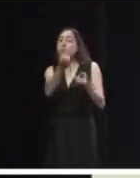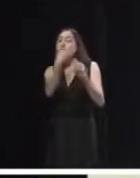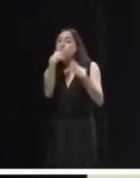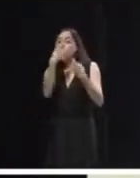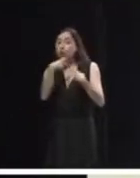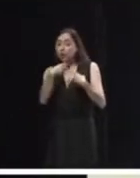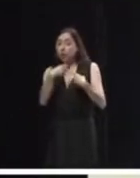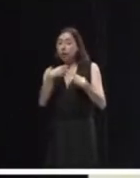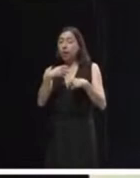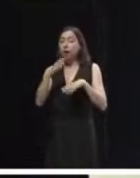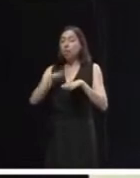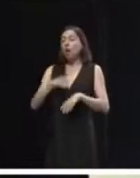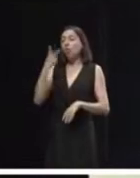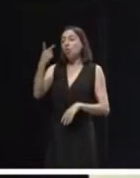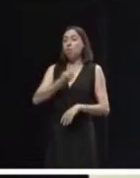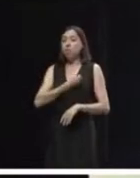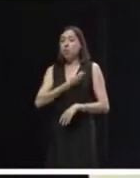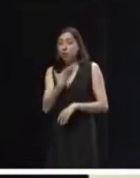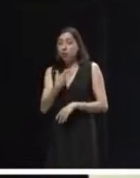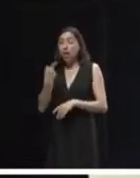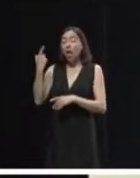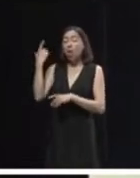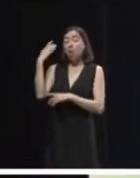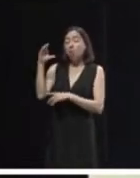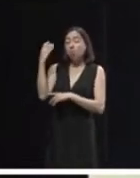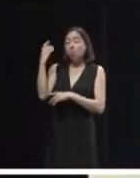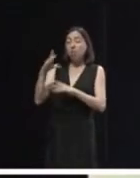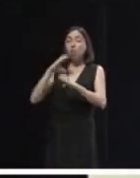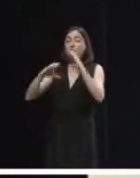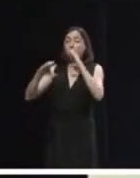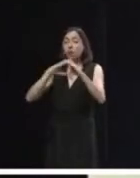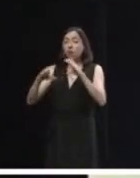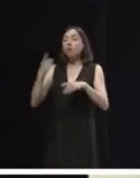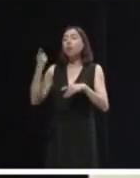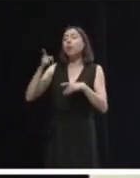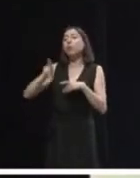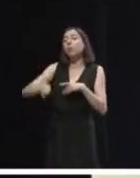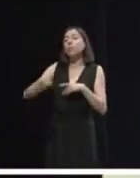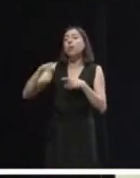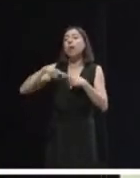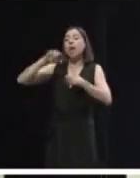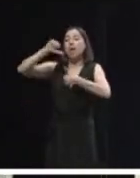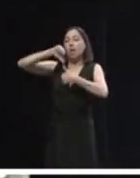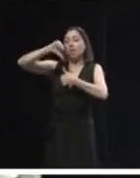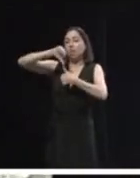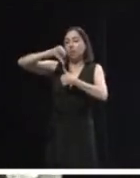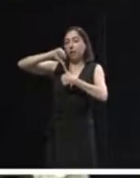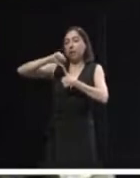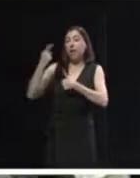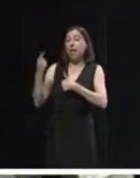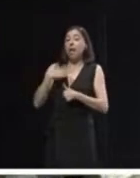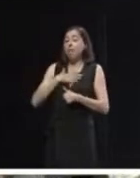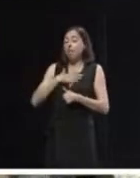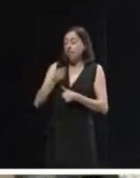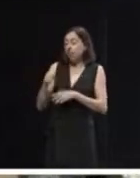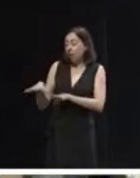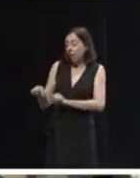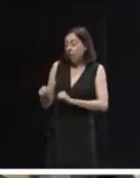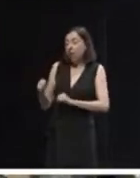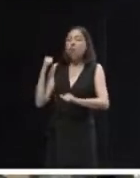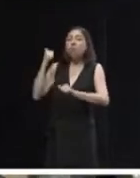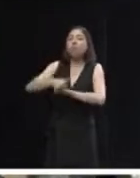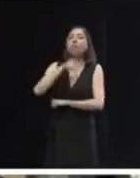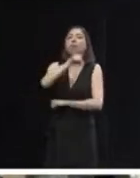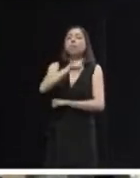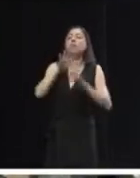y para dos pasiones, la ciencia de la comunicación y América Latina. Su patria de adopción desde 1993